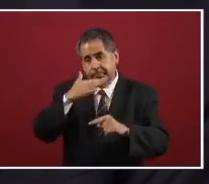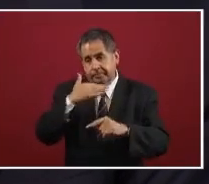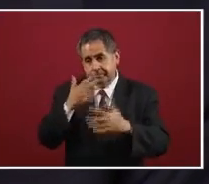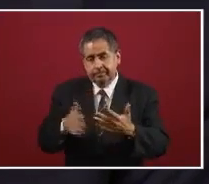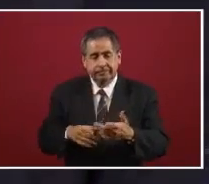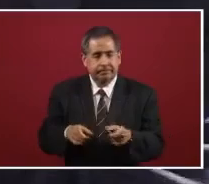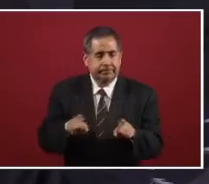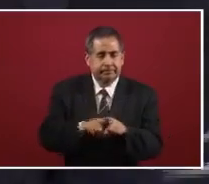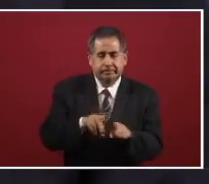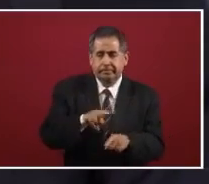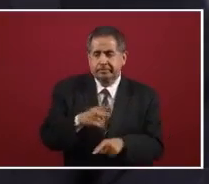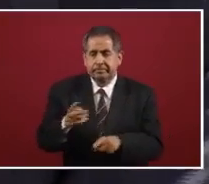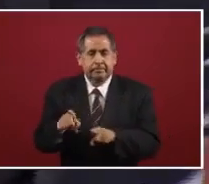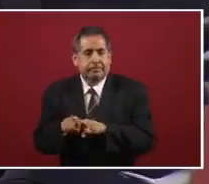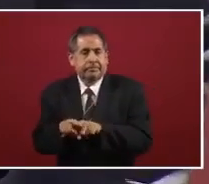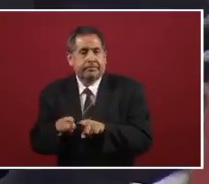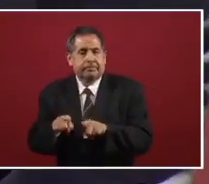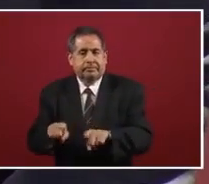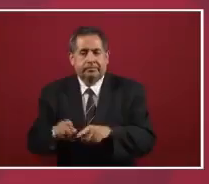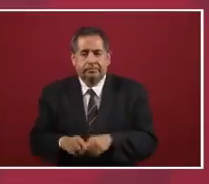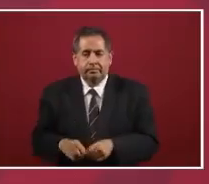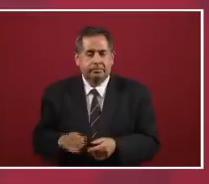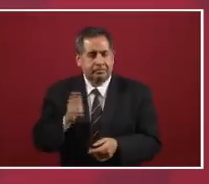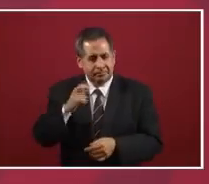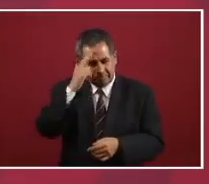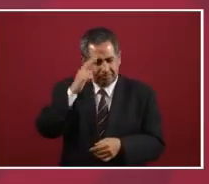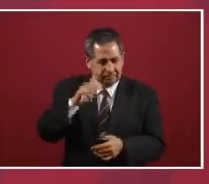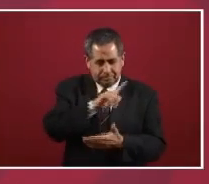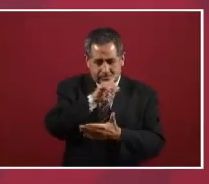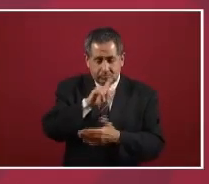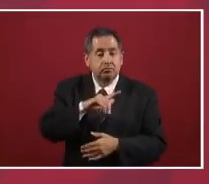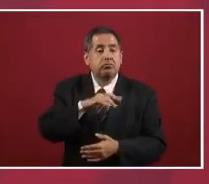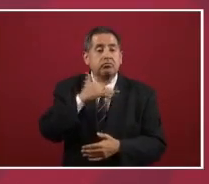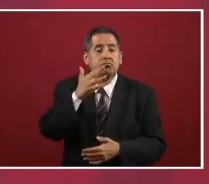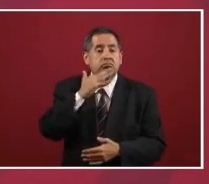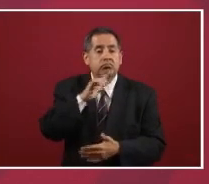al mismo tiempo que no era delito grave la corrupción?